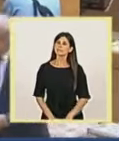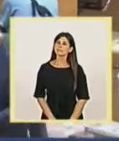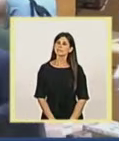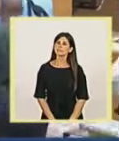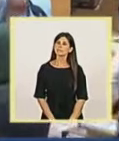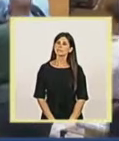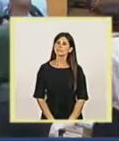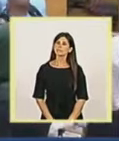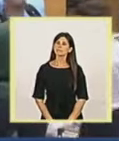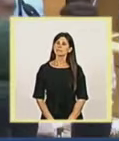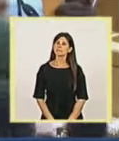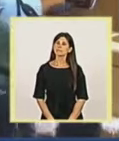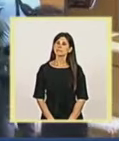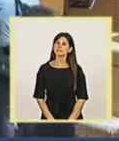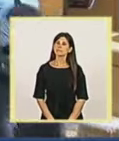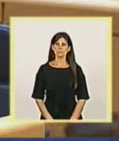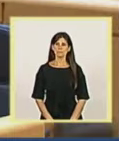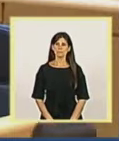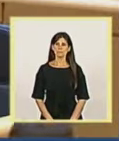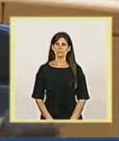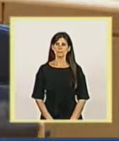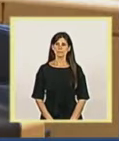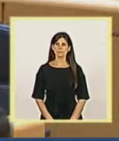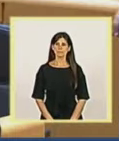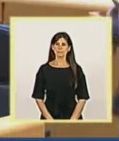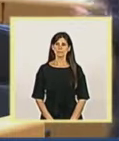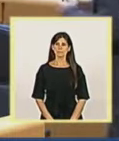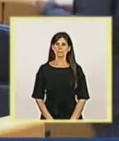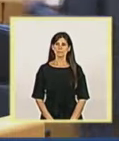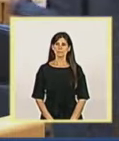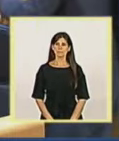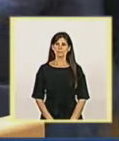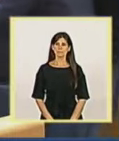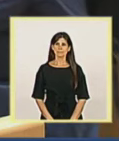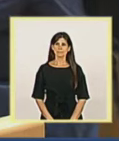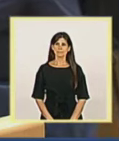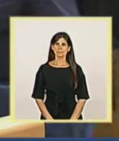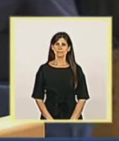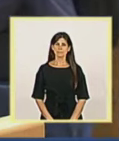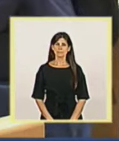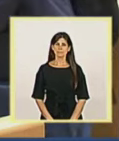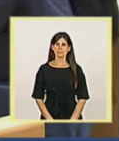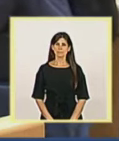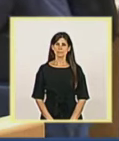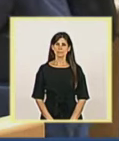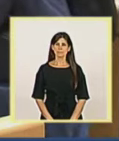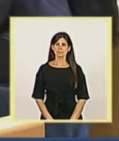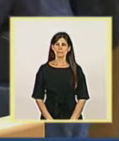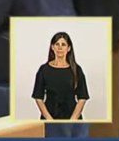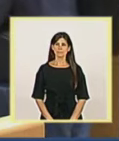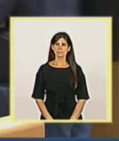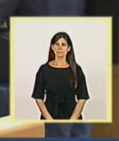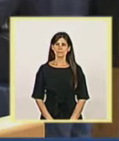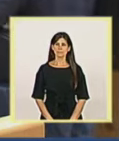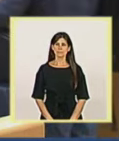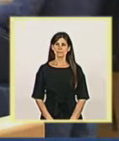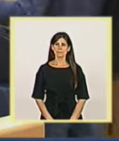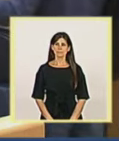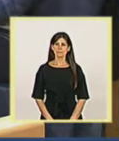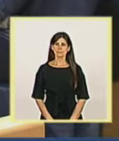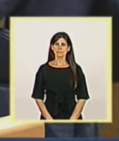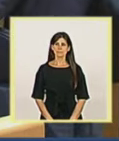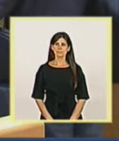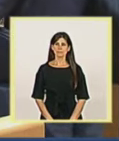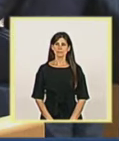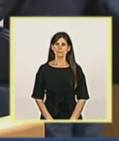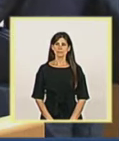el interterritorial. Es que ese fondo a día de hoy son 450 millones de euros. Si lo duplica son 900. a